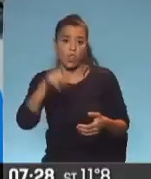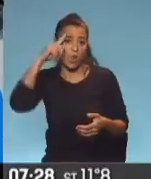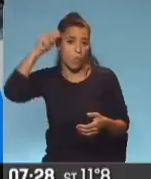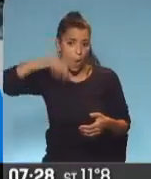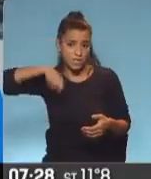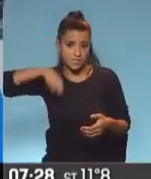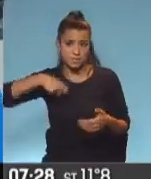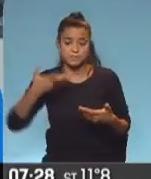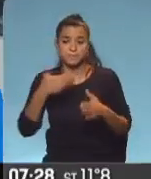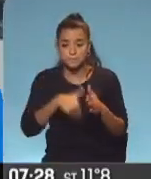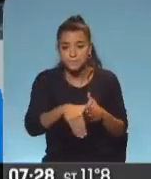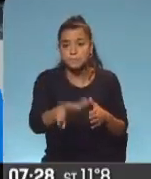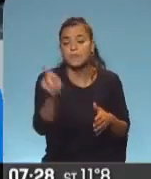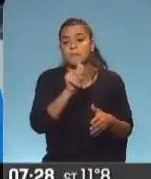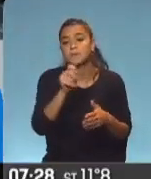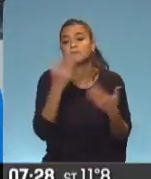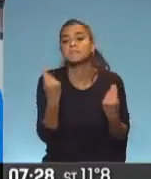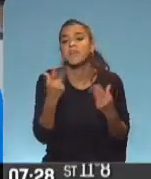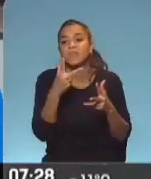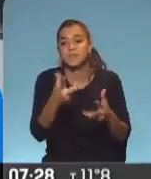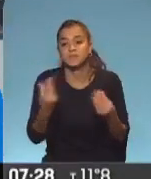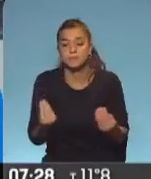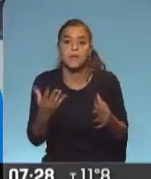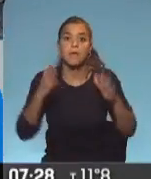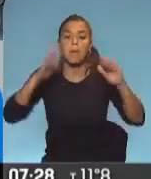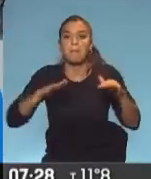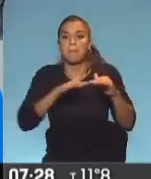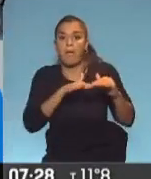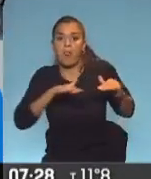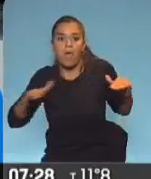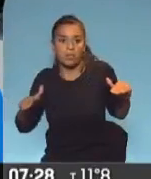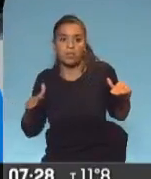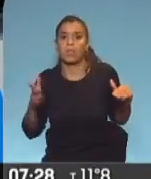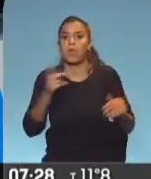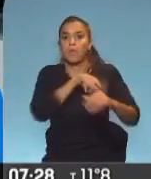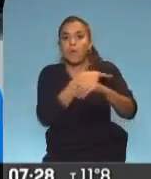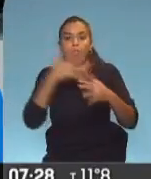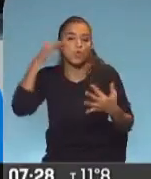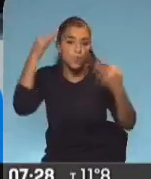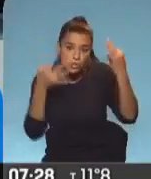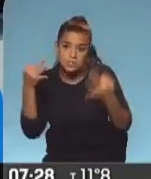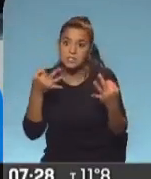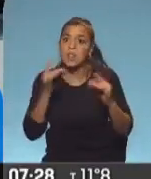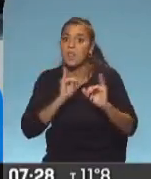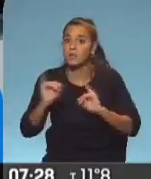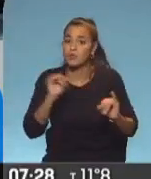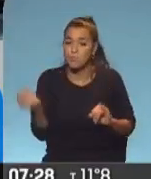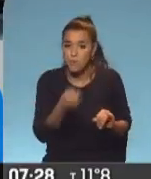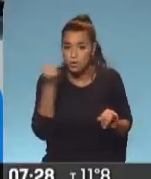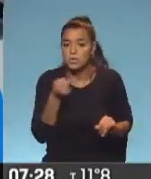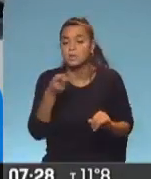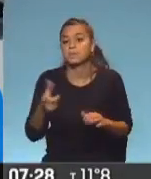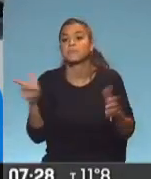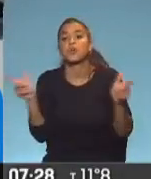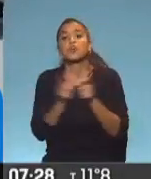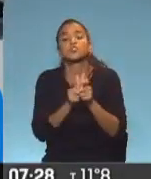jueces para los próximos meses. Porque lo que dice es que con el parate de la feria del Poder Judicial, otro dato importante, que según el Consejo